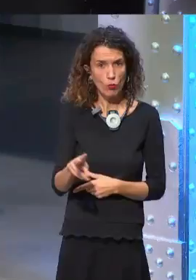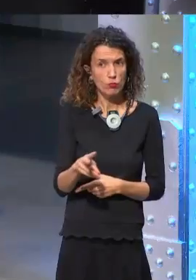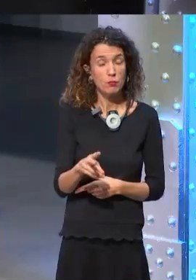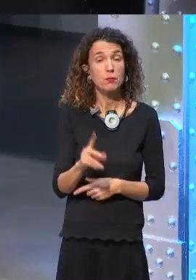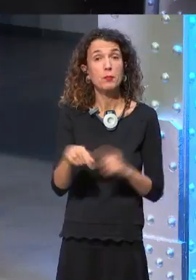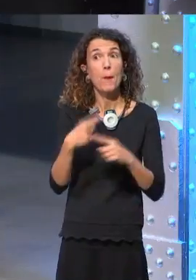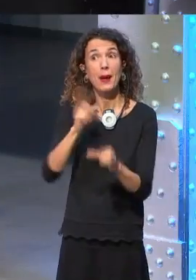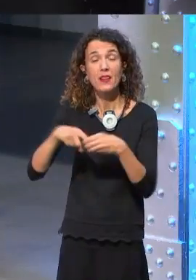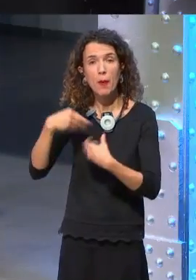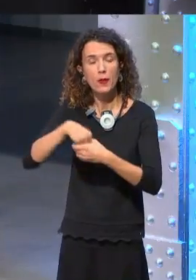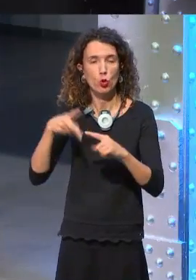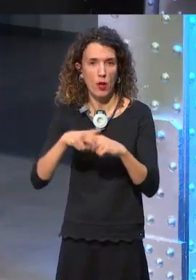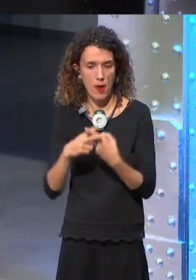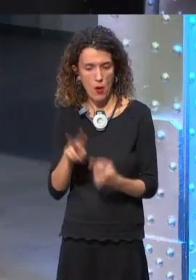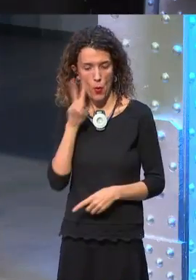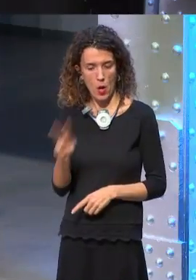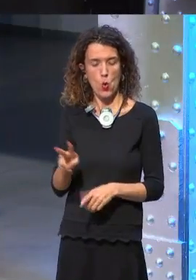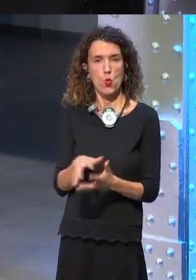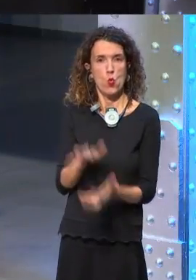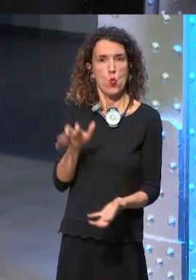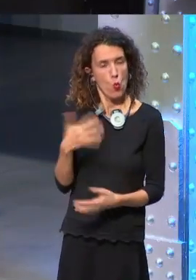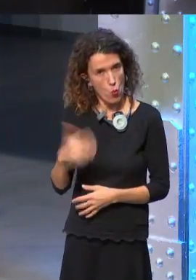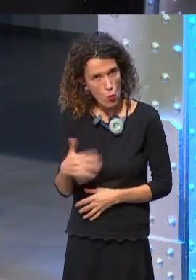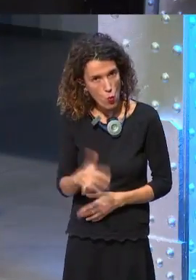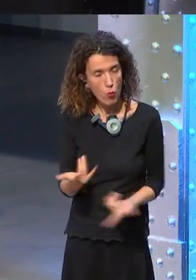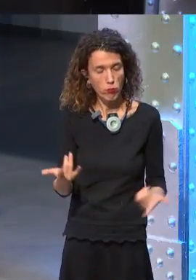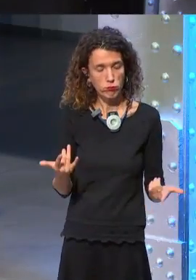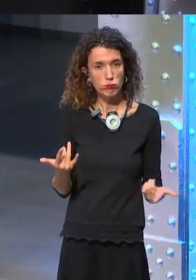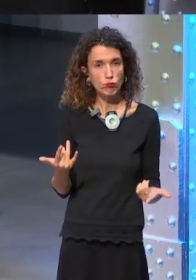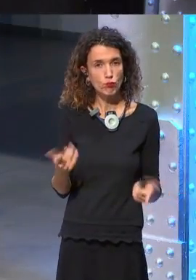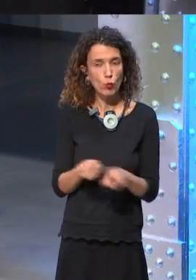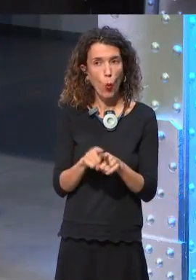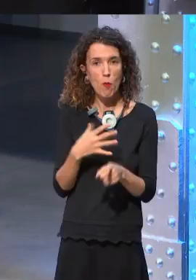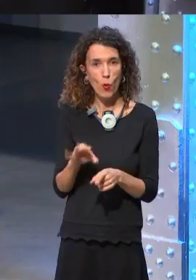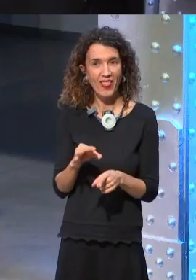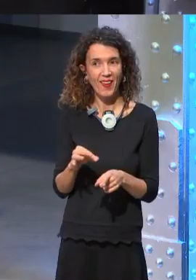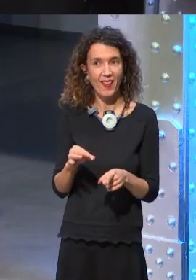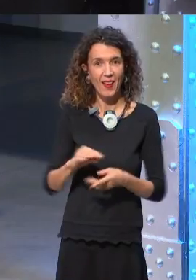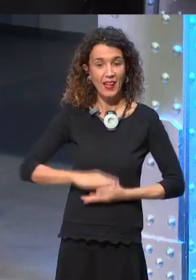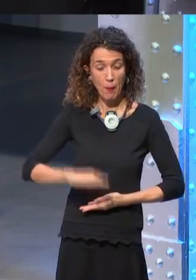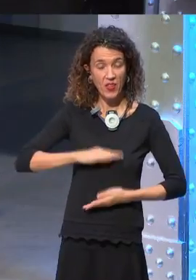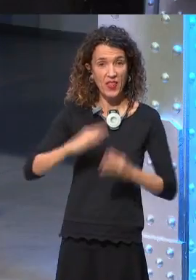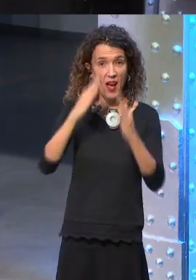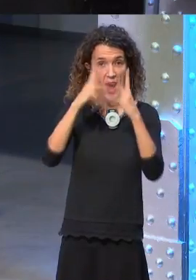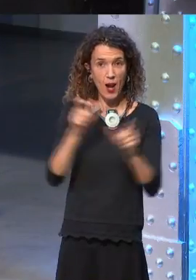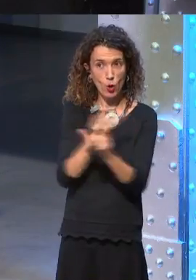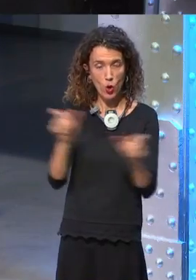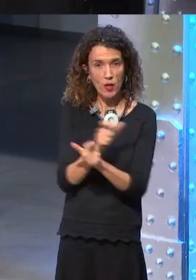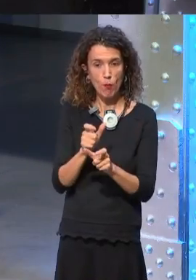que participan en el taller tienen la posibilidad de jugar con la capacidad de los algoritmos.